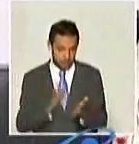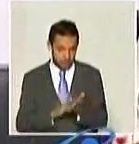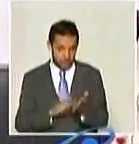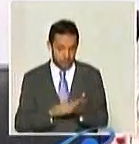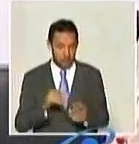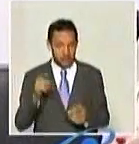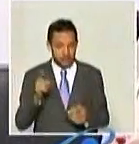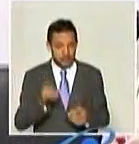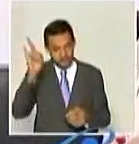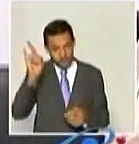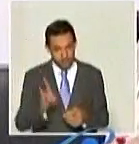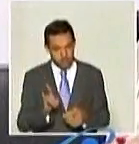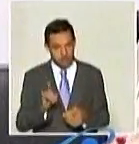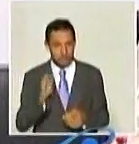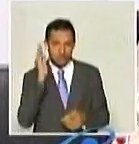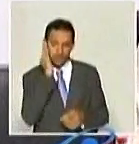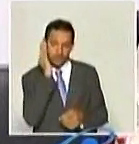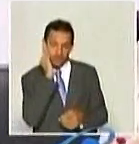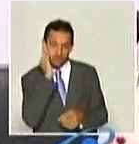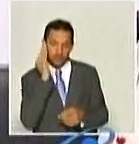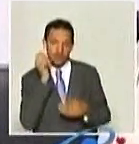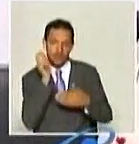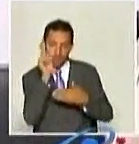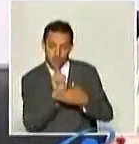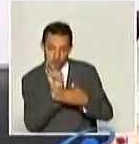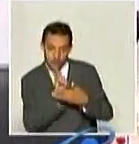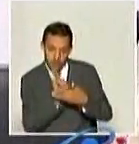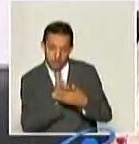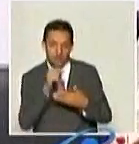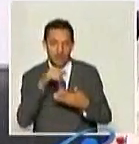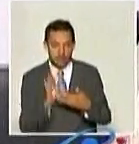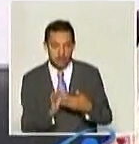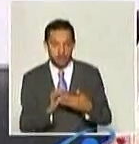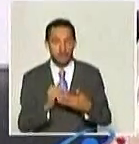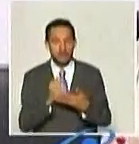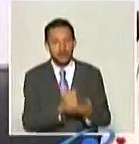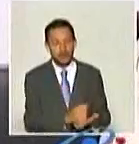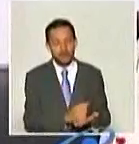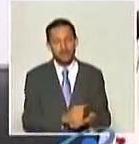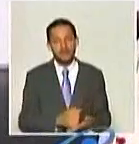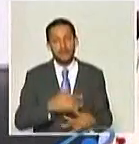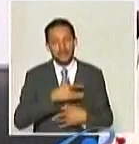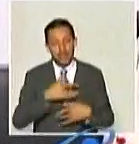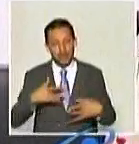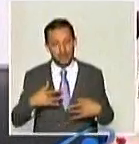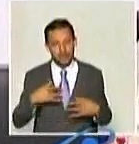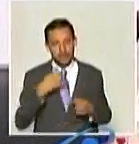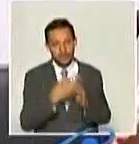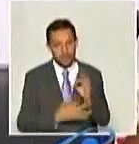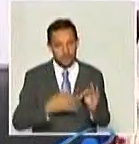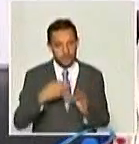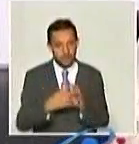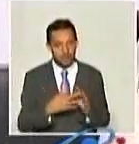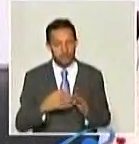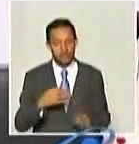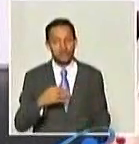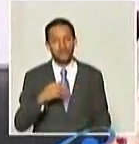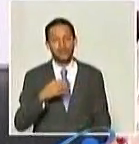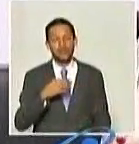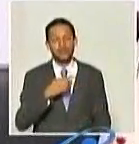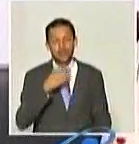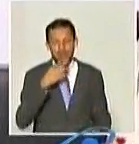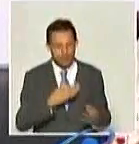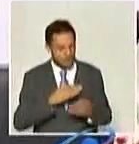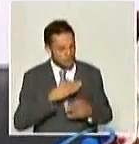gratuita, y ahí le cuenta los pasos que usted hace en el día. Debe caminar 10.000 pasos diarios, si caminan bien, y se lo va marcando el